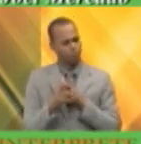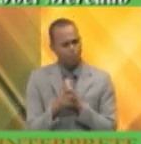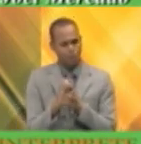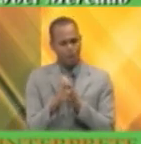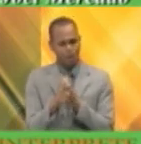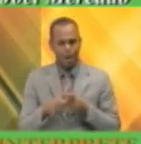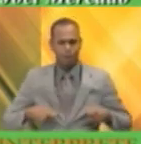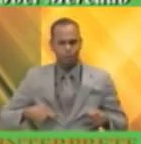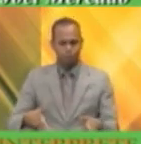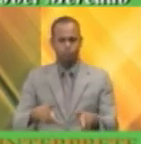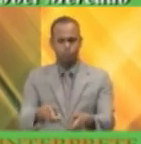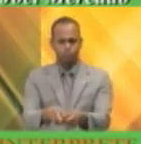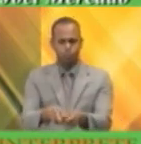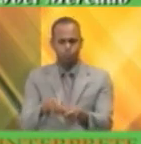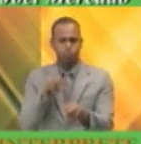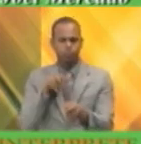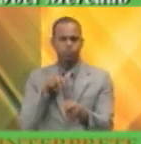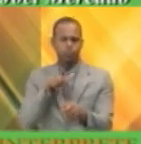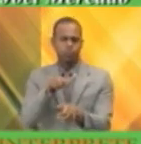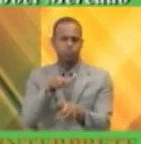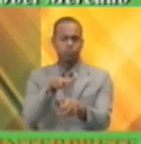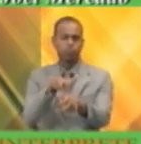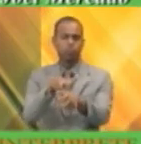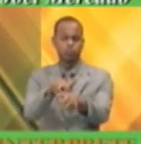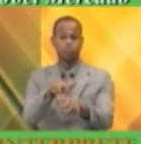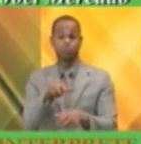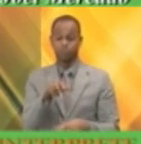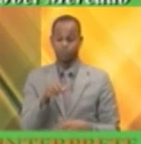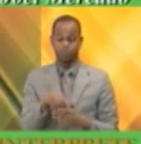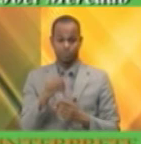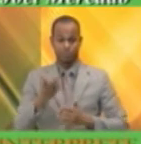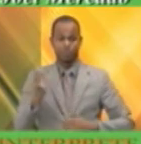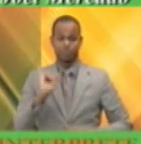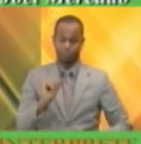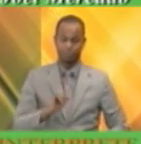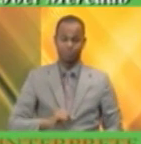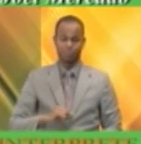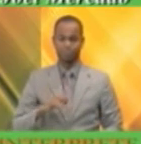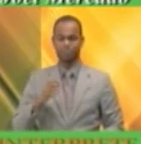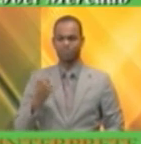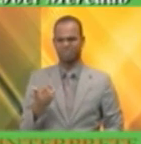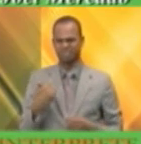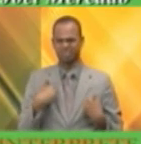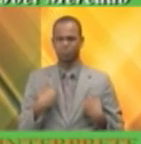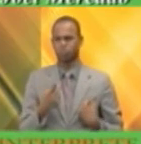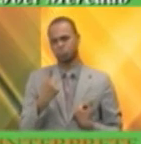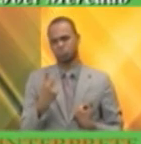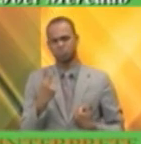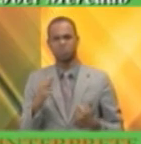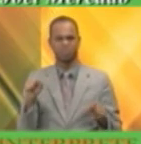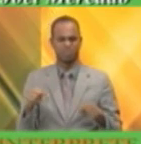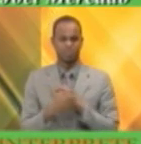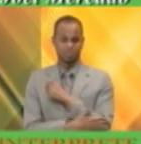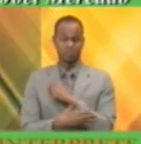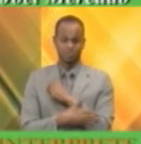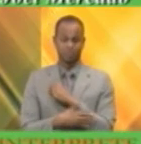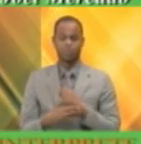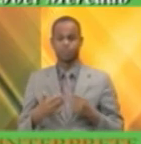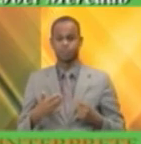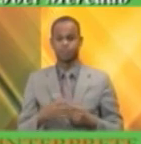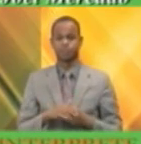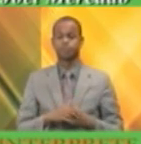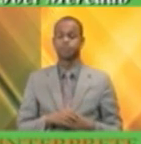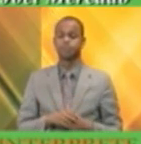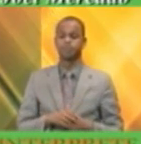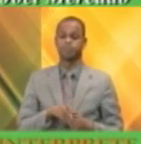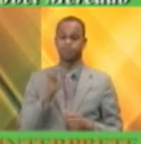que son también muy especializadas y cuestan bastante dinero. Nosotros no tenemos, tenemos quizá una o dos del país, en el país,